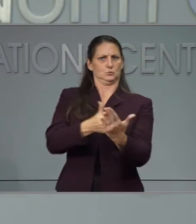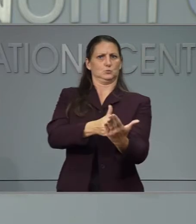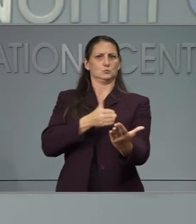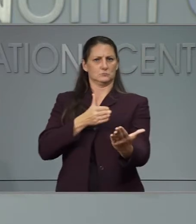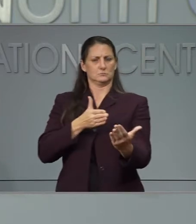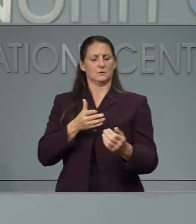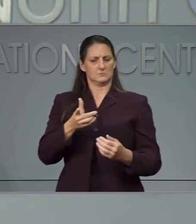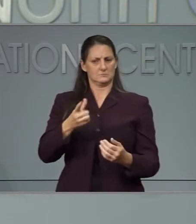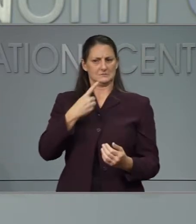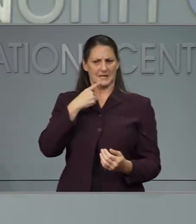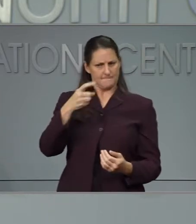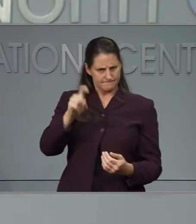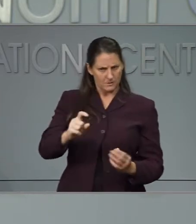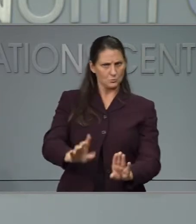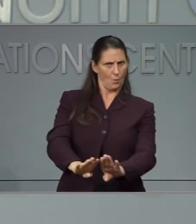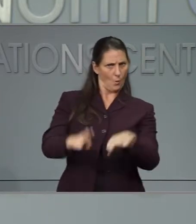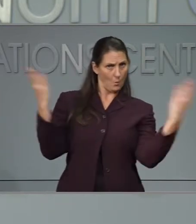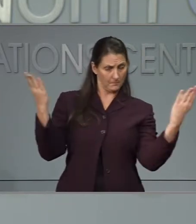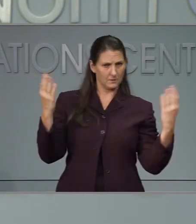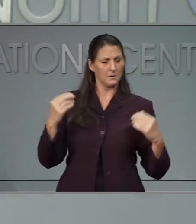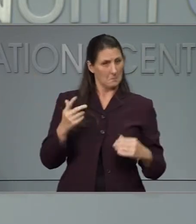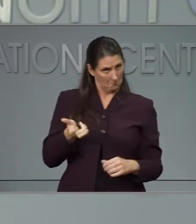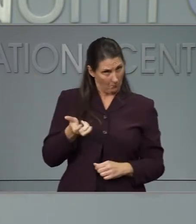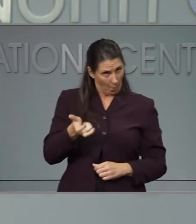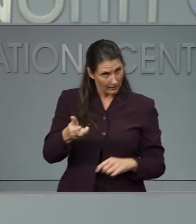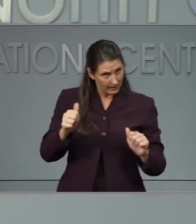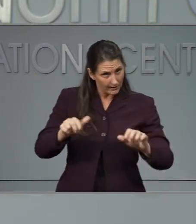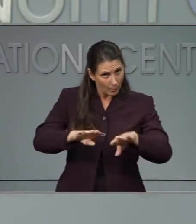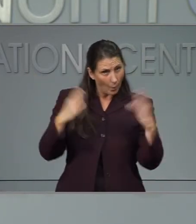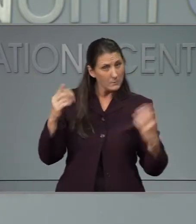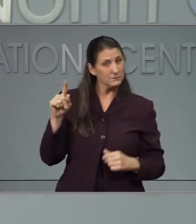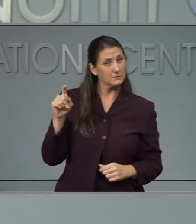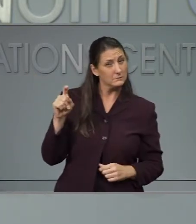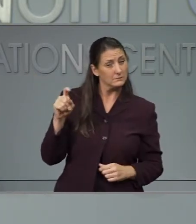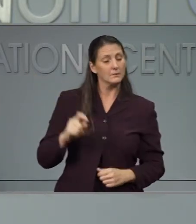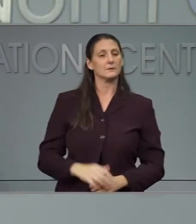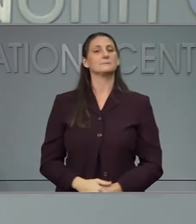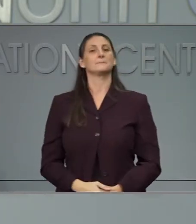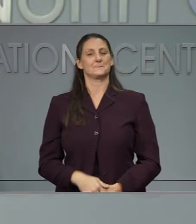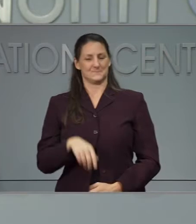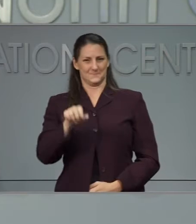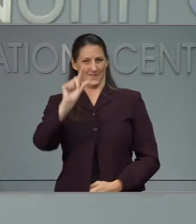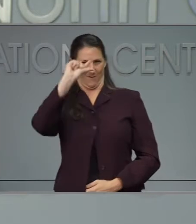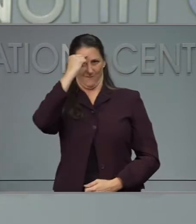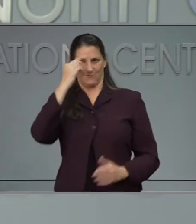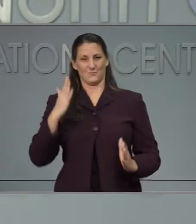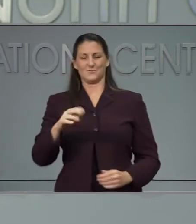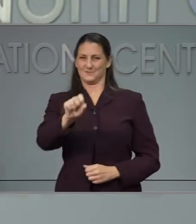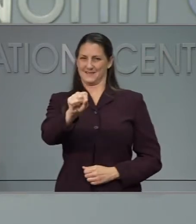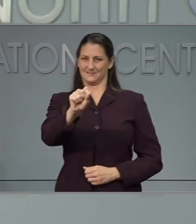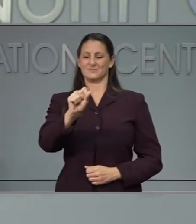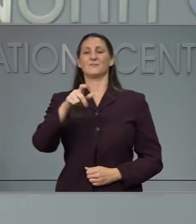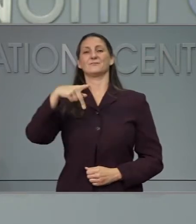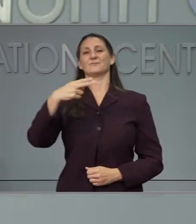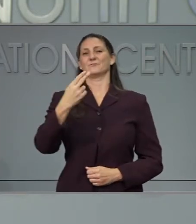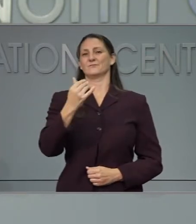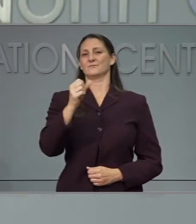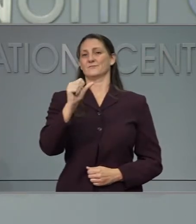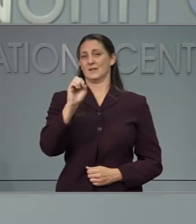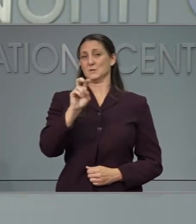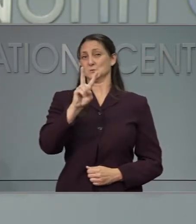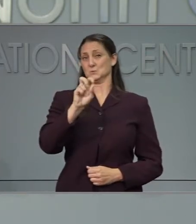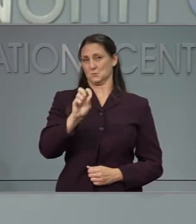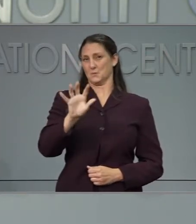etapa 2.5? Respuesta. Sí, los boliches pueden abrir en esta etapa, esta fase 2.5, con